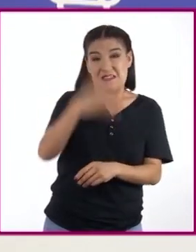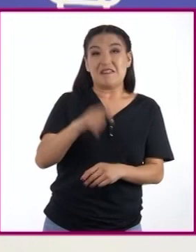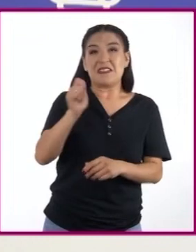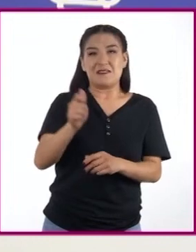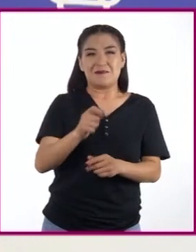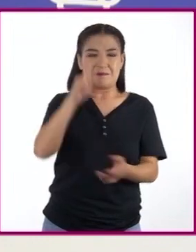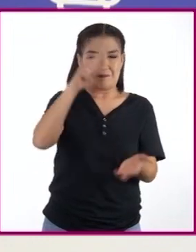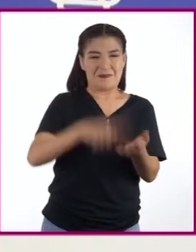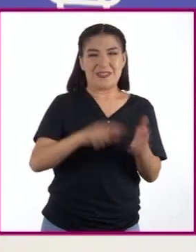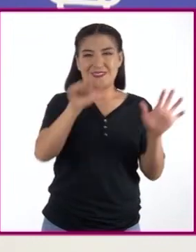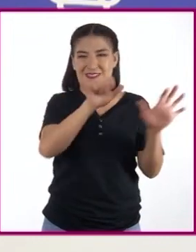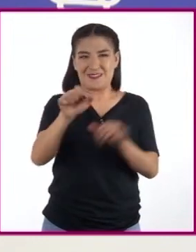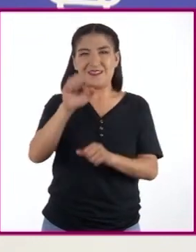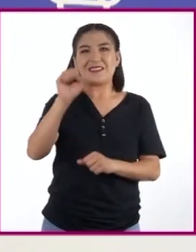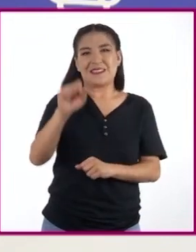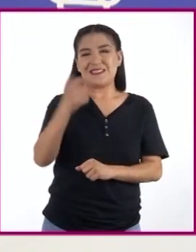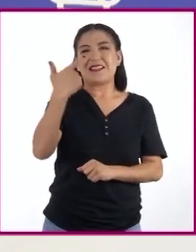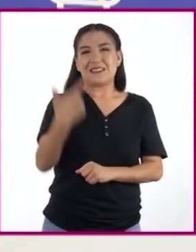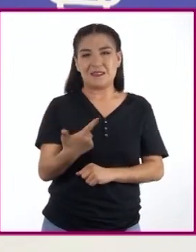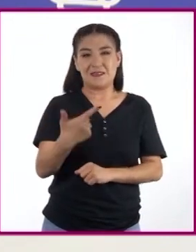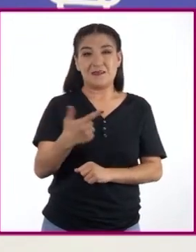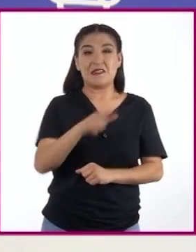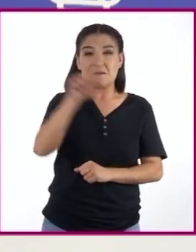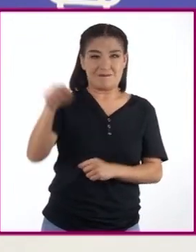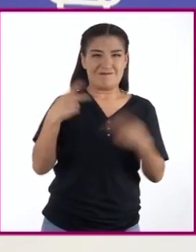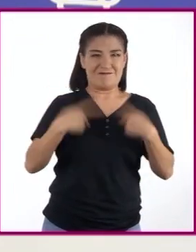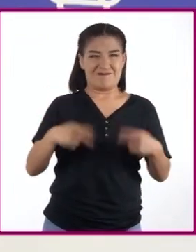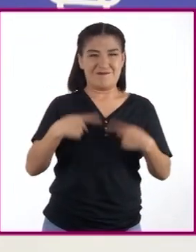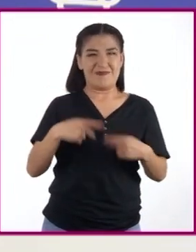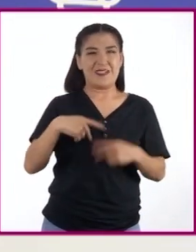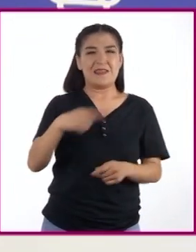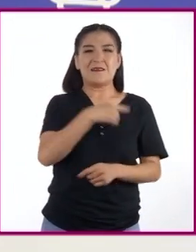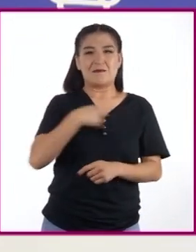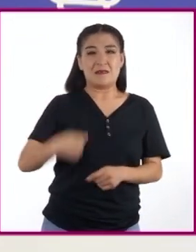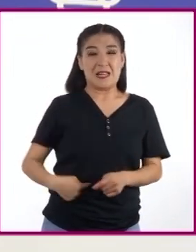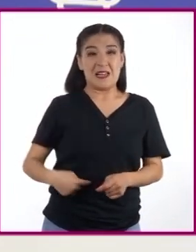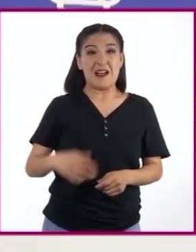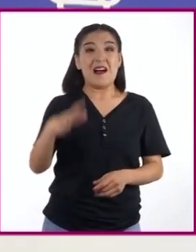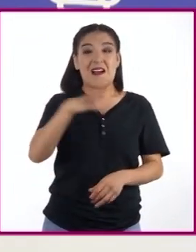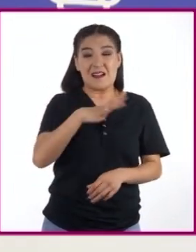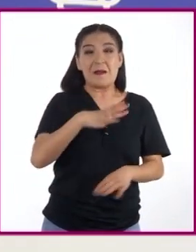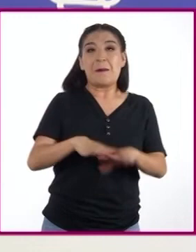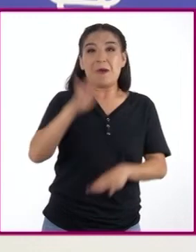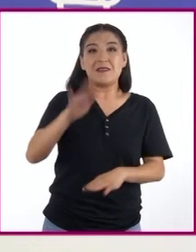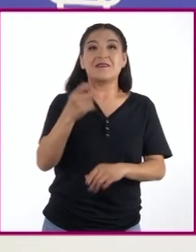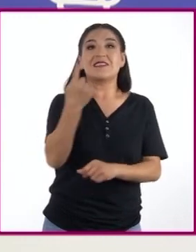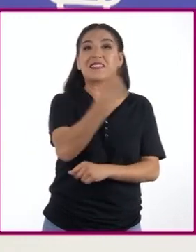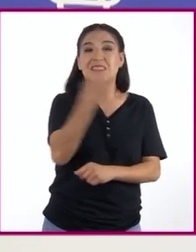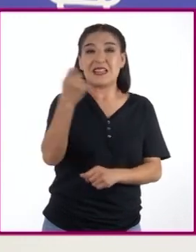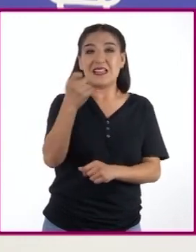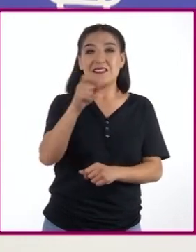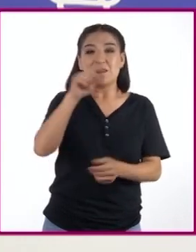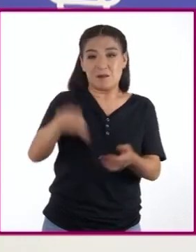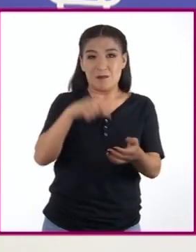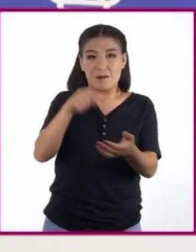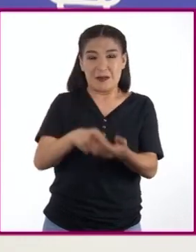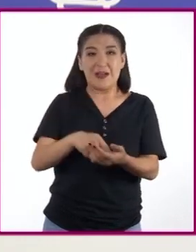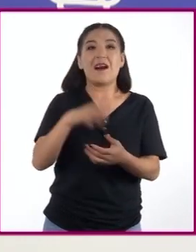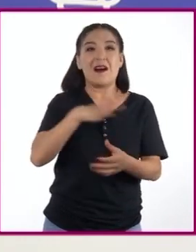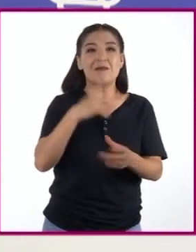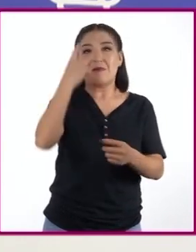en 1667 los chinos tenían más de 100 tiendas de barberías en la Ciudad de